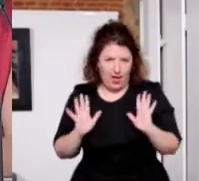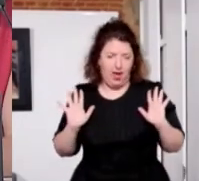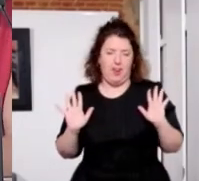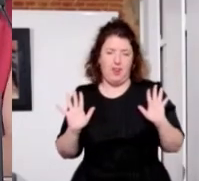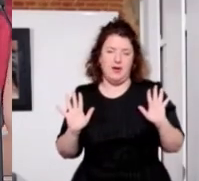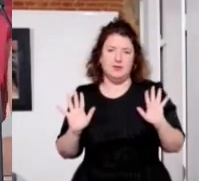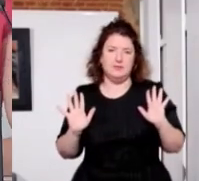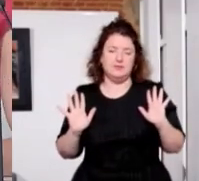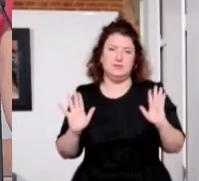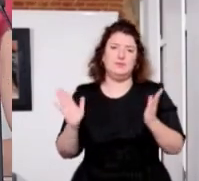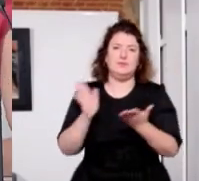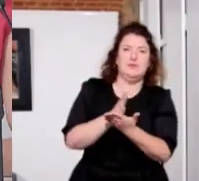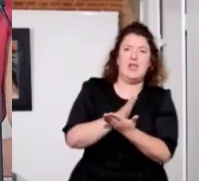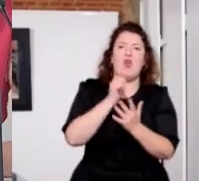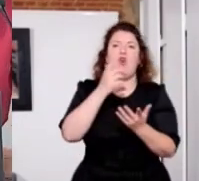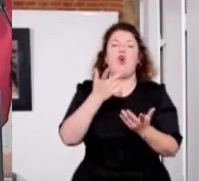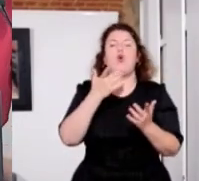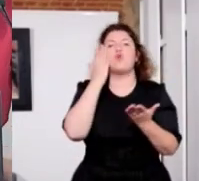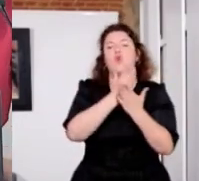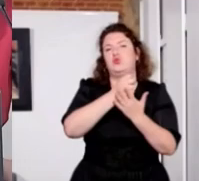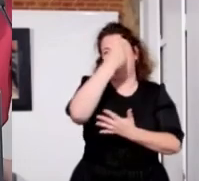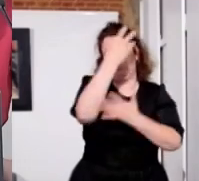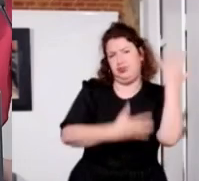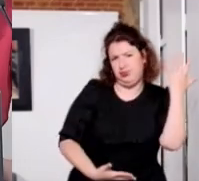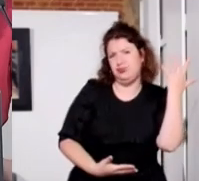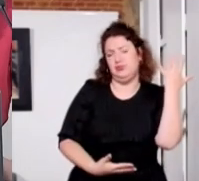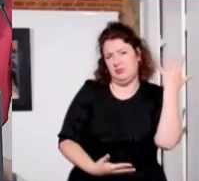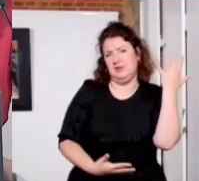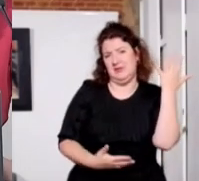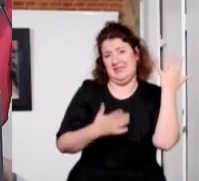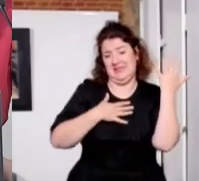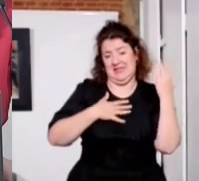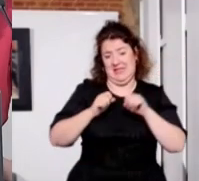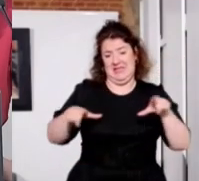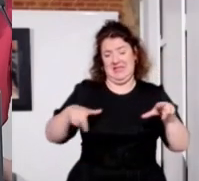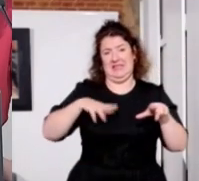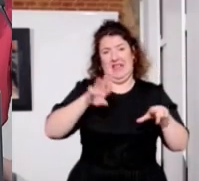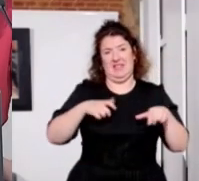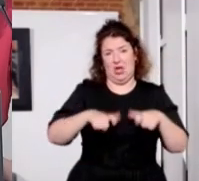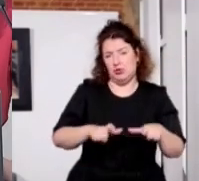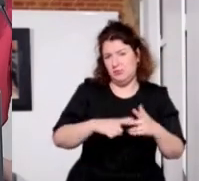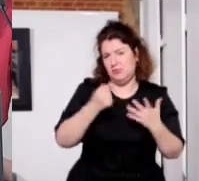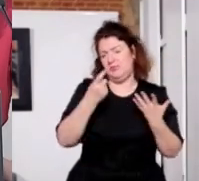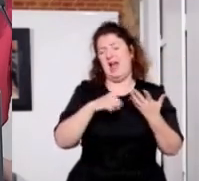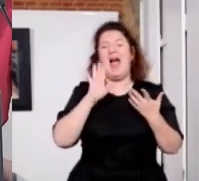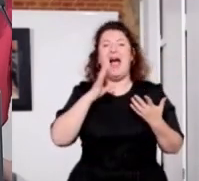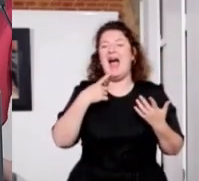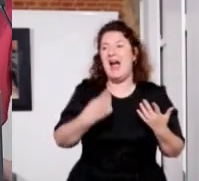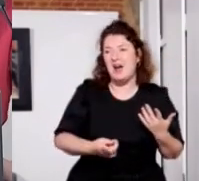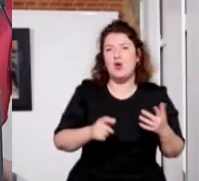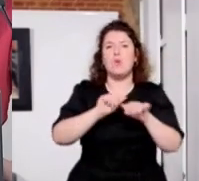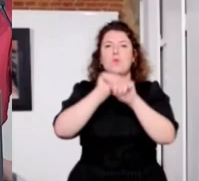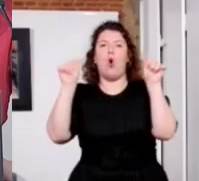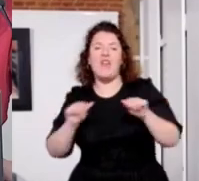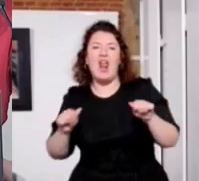parte habrá toda la oferta de cursos que se puedan ofrecer desde el tercer sector, habrá toda la serie de, que decíamos antes, ¿no? De